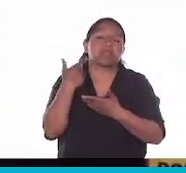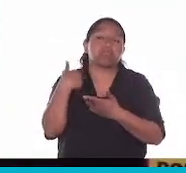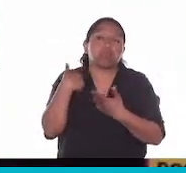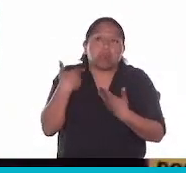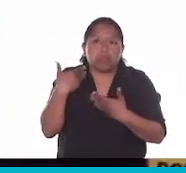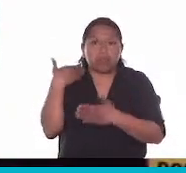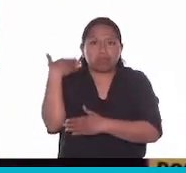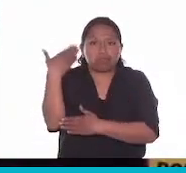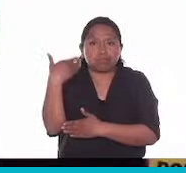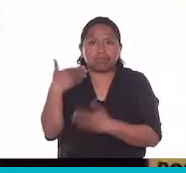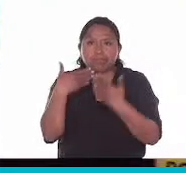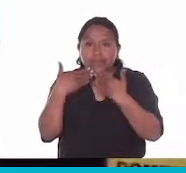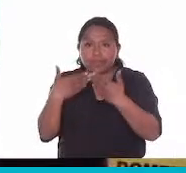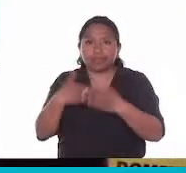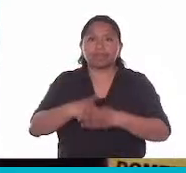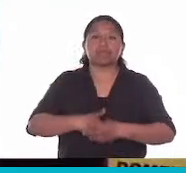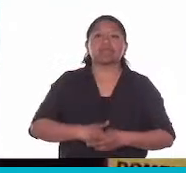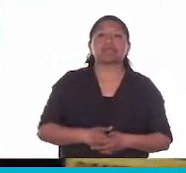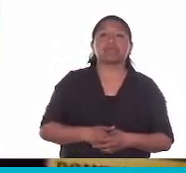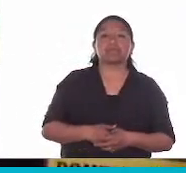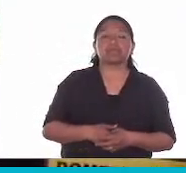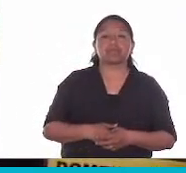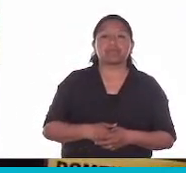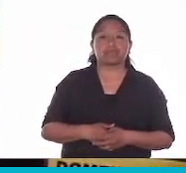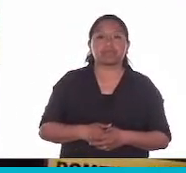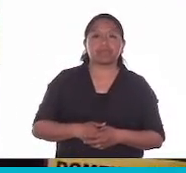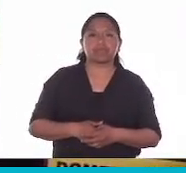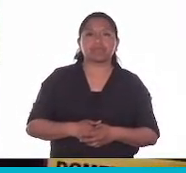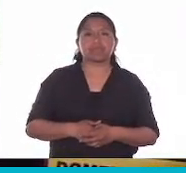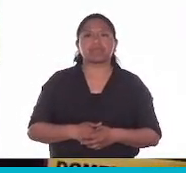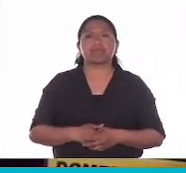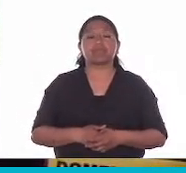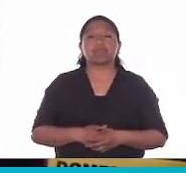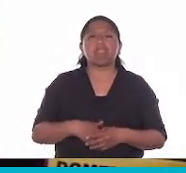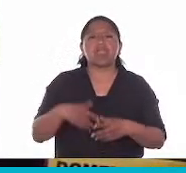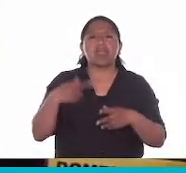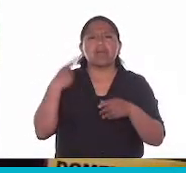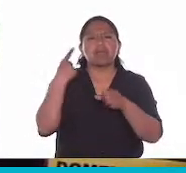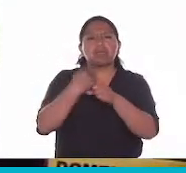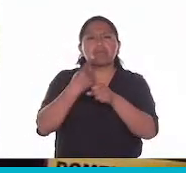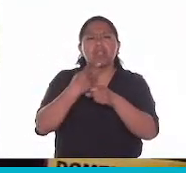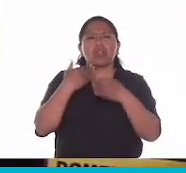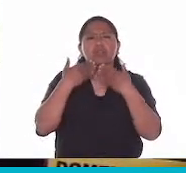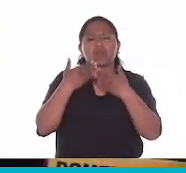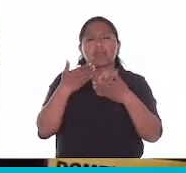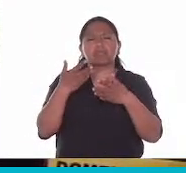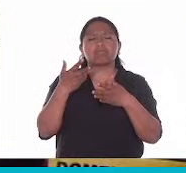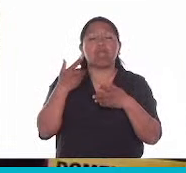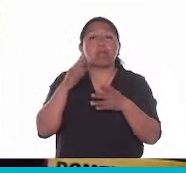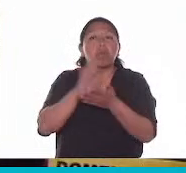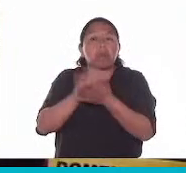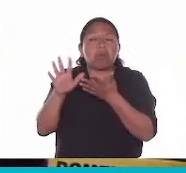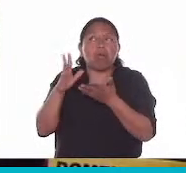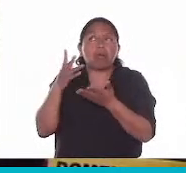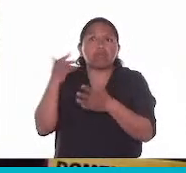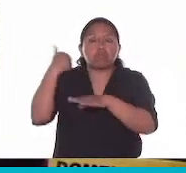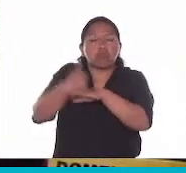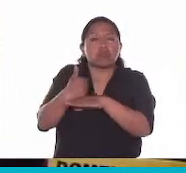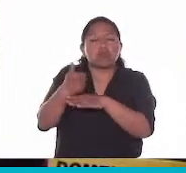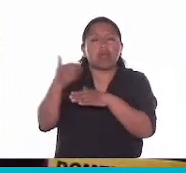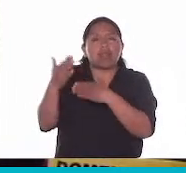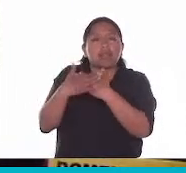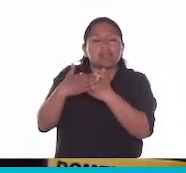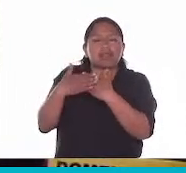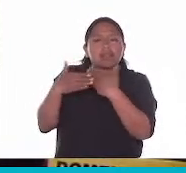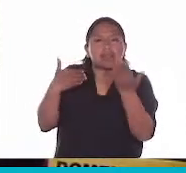agradezco en primer lugar me llama la atención la nueva oposición de la izquierda al gobierno nacional